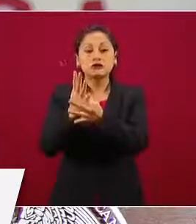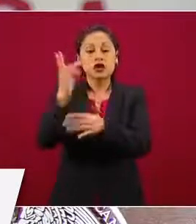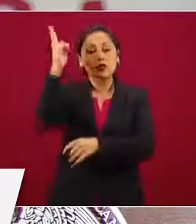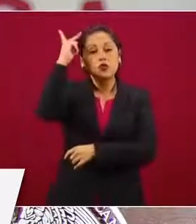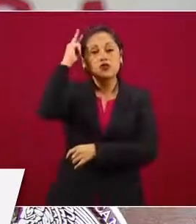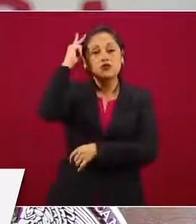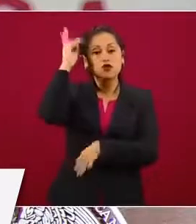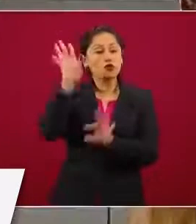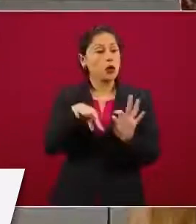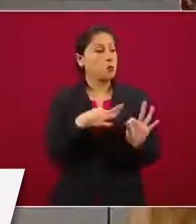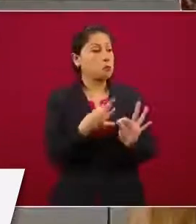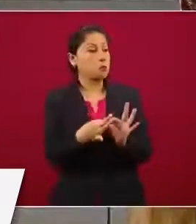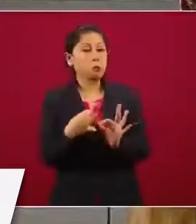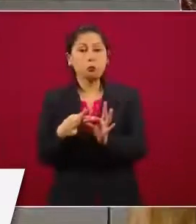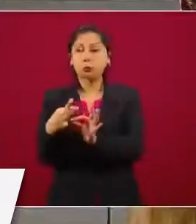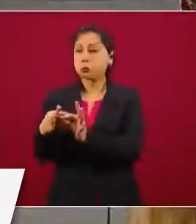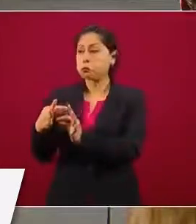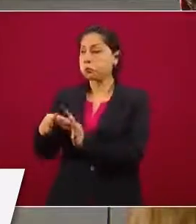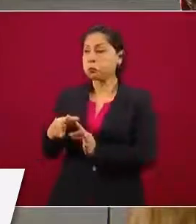eficaz,